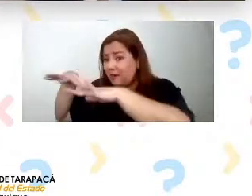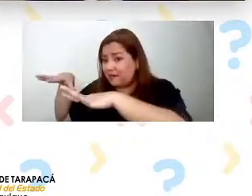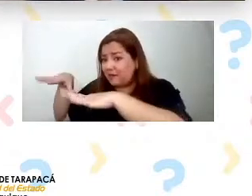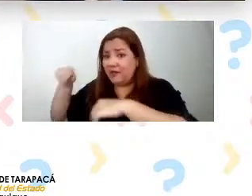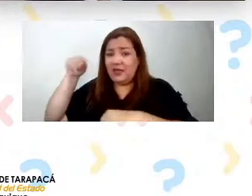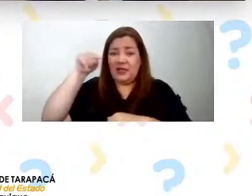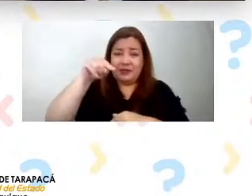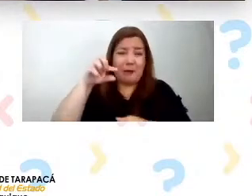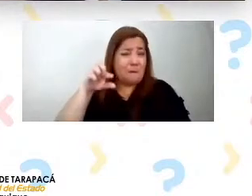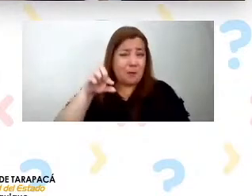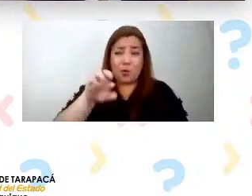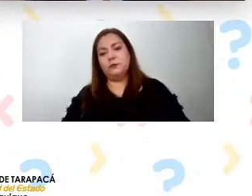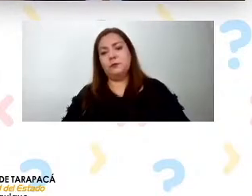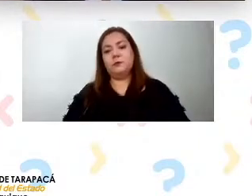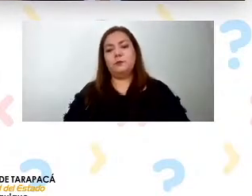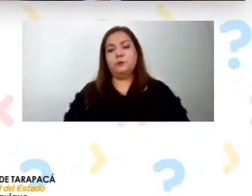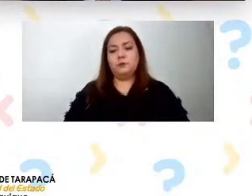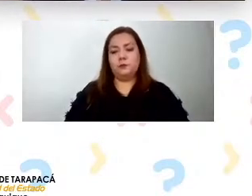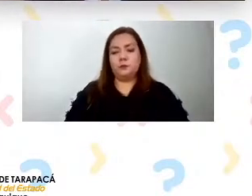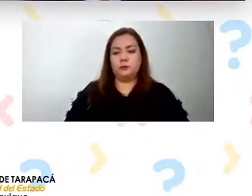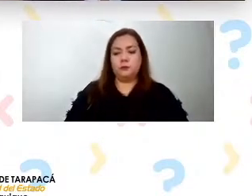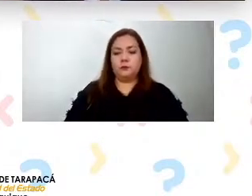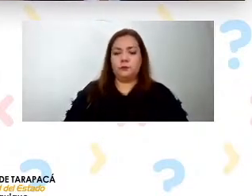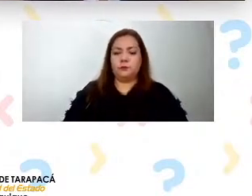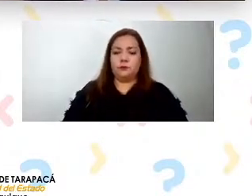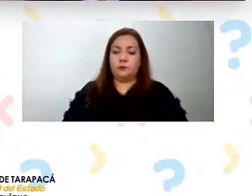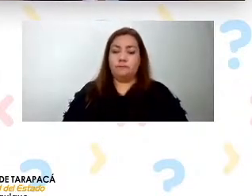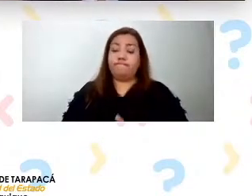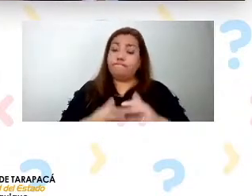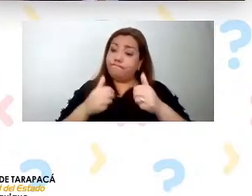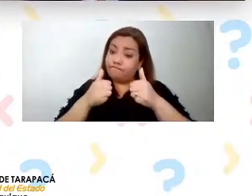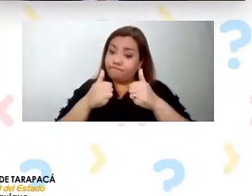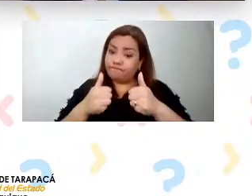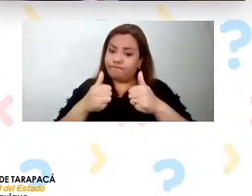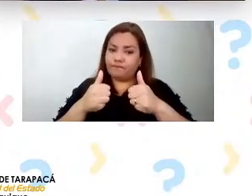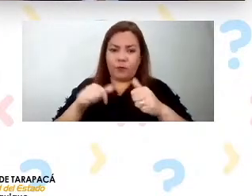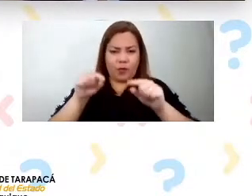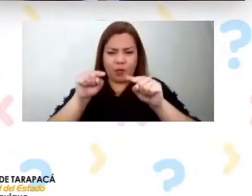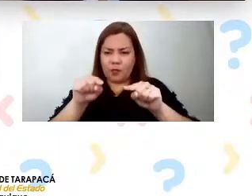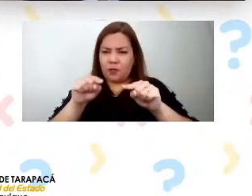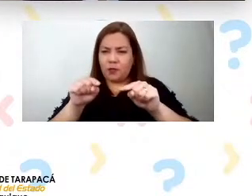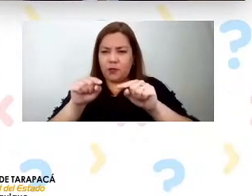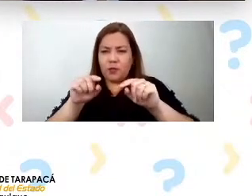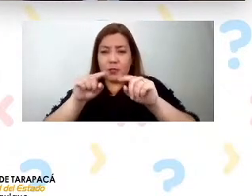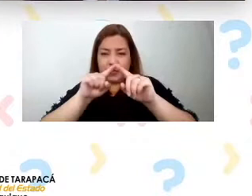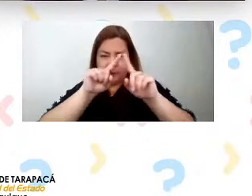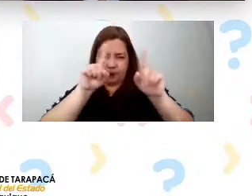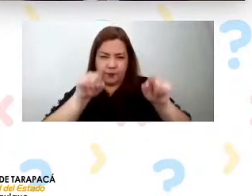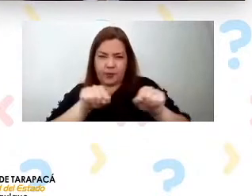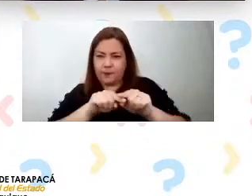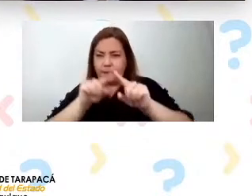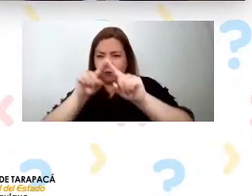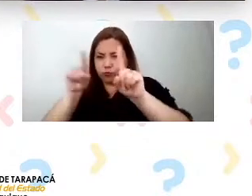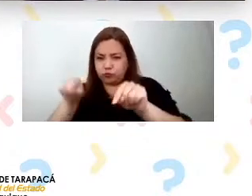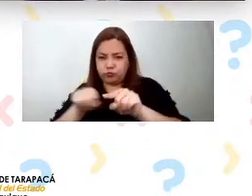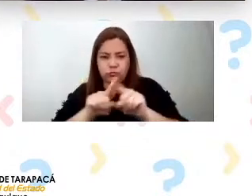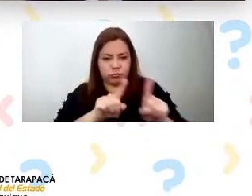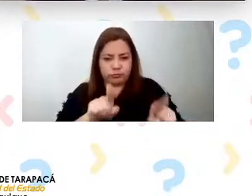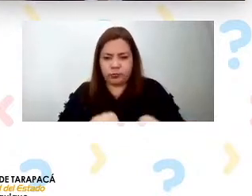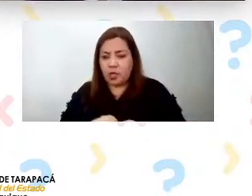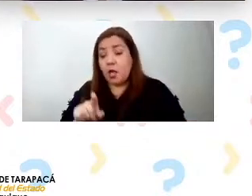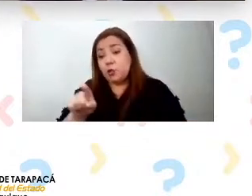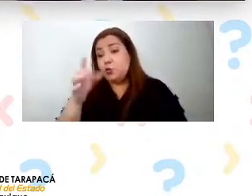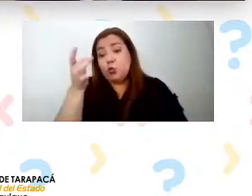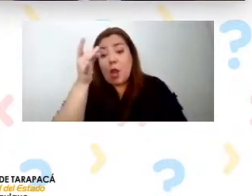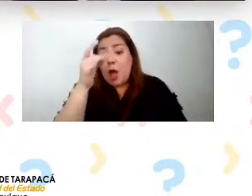muy evaporadas. Bien, en esta misma parte, aquí son las únicas